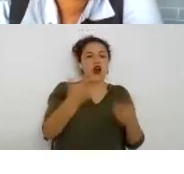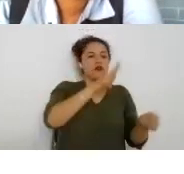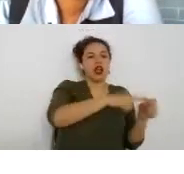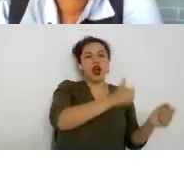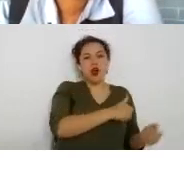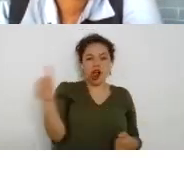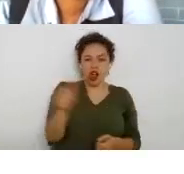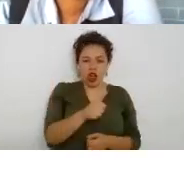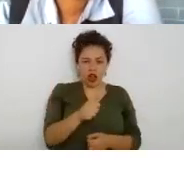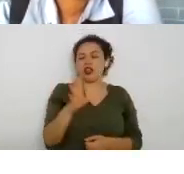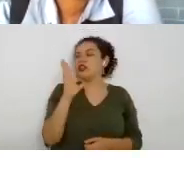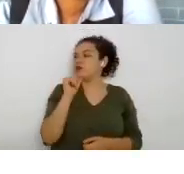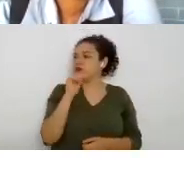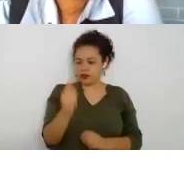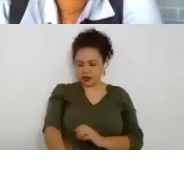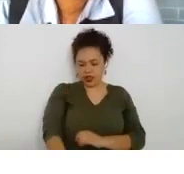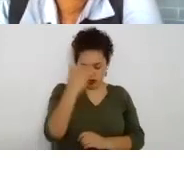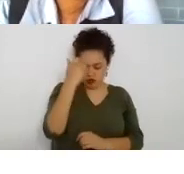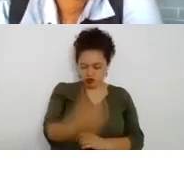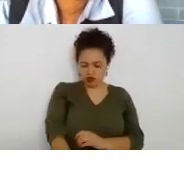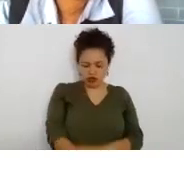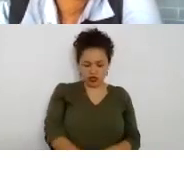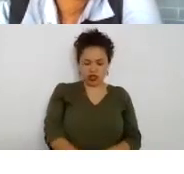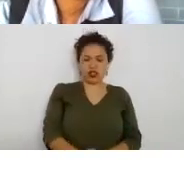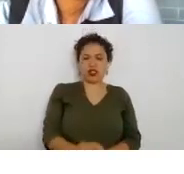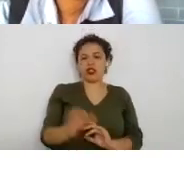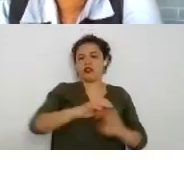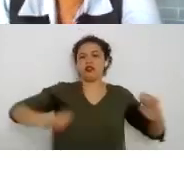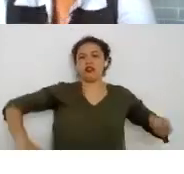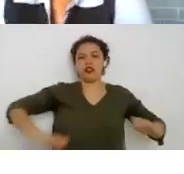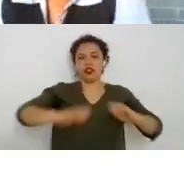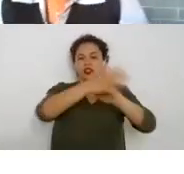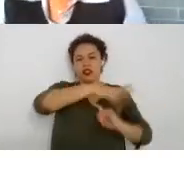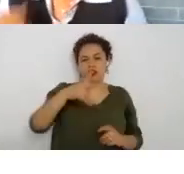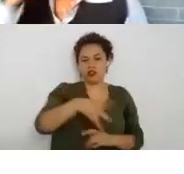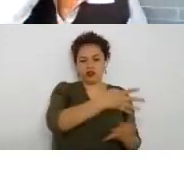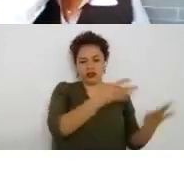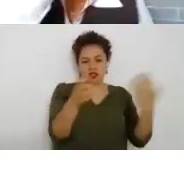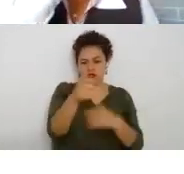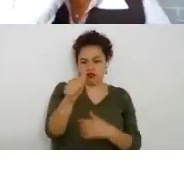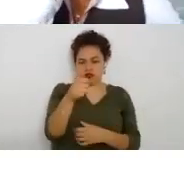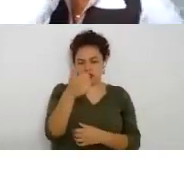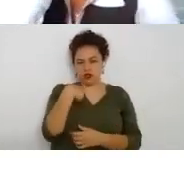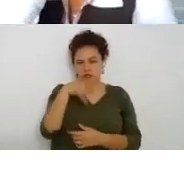Es lo que les comentaba hace un momento. A lo mejor por la emergencia, la situación y demás, yo olvidé llamar al 911 o, en su defecto, decirle a alguien más